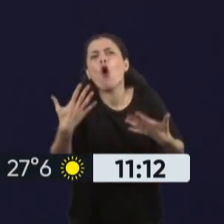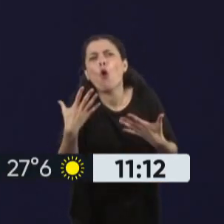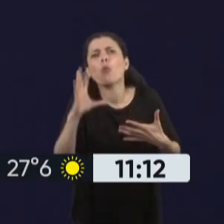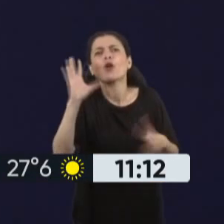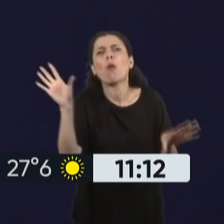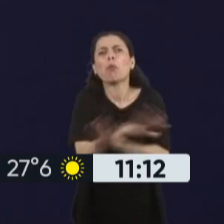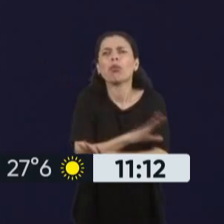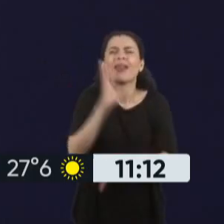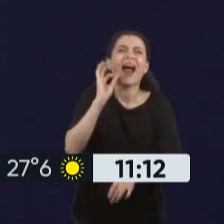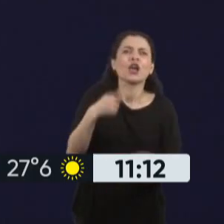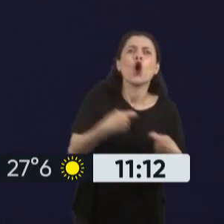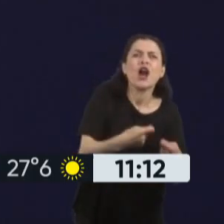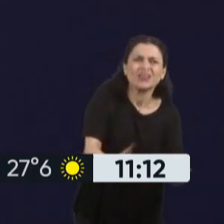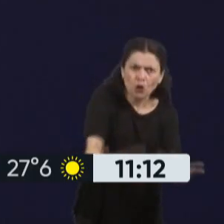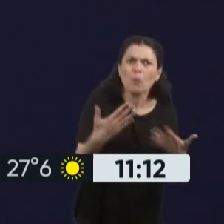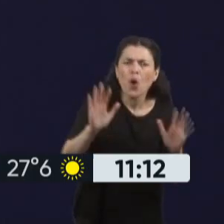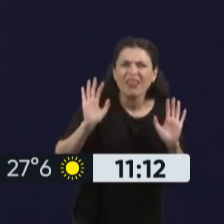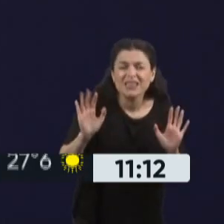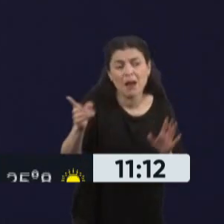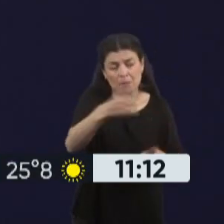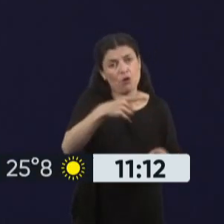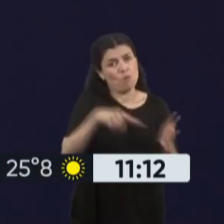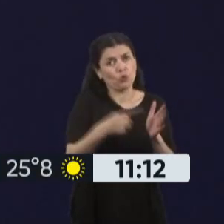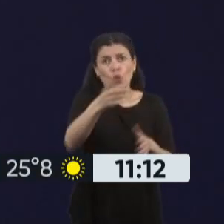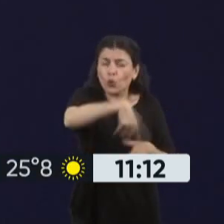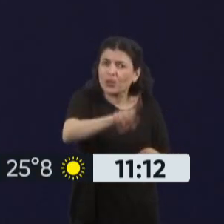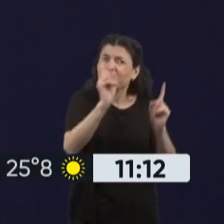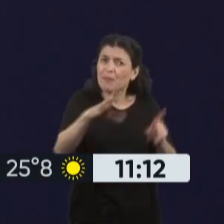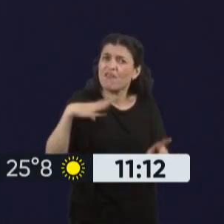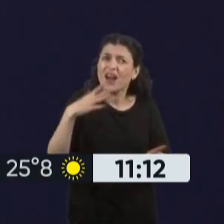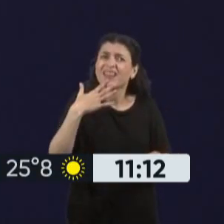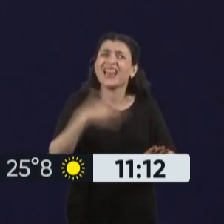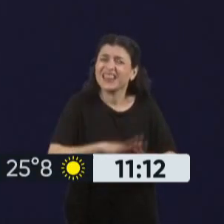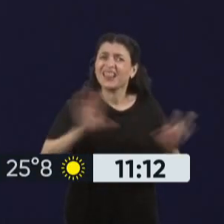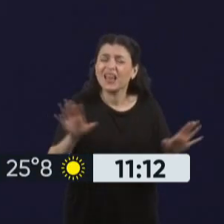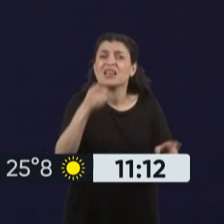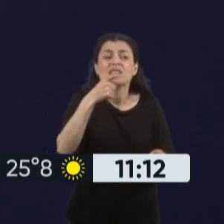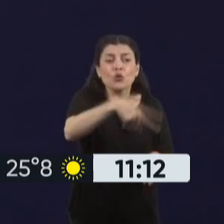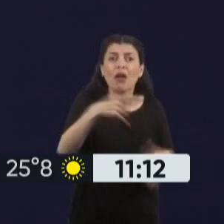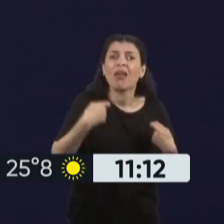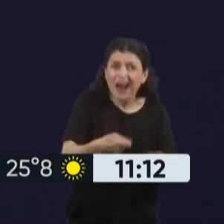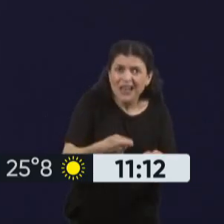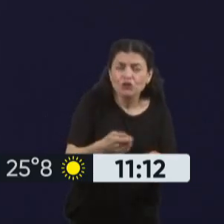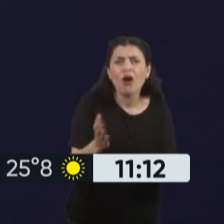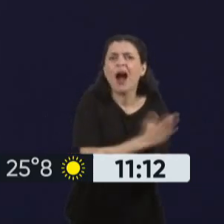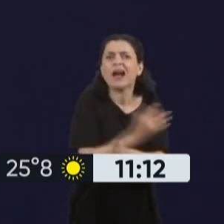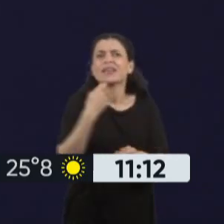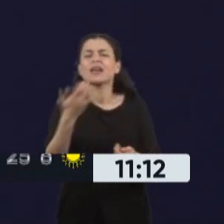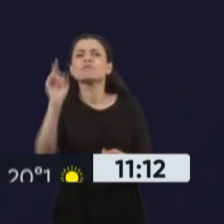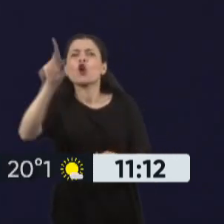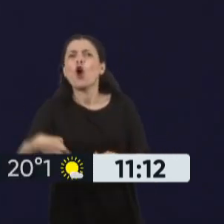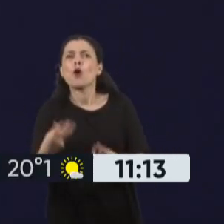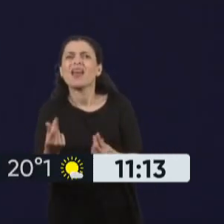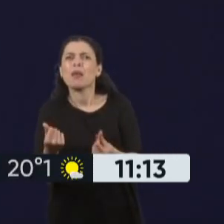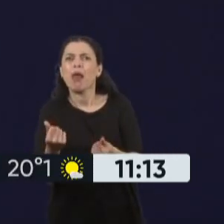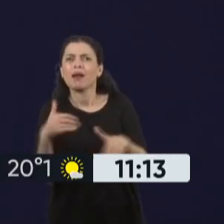quiera incrementar, pero también tiene que entender el Congreso que ese gasto en esta cuestión de equilibrio fiscal y de puro sentido común tiene que